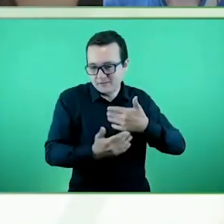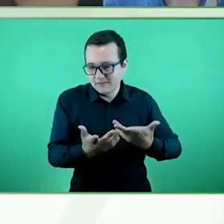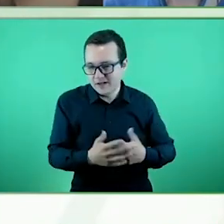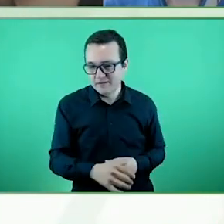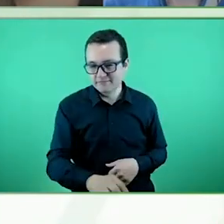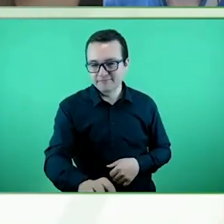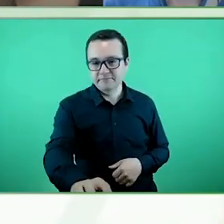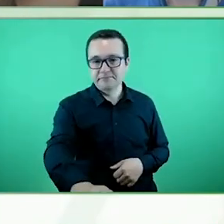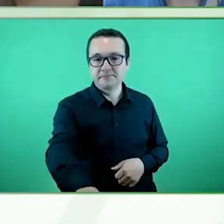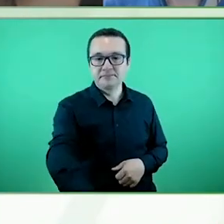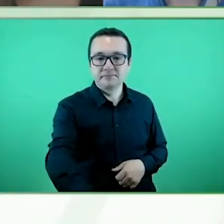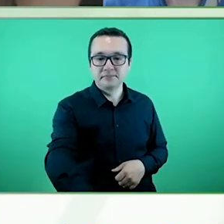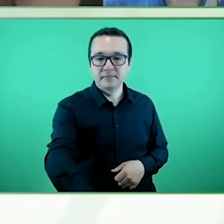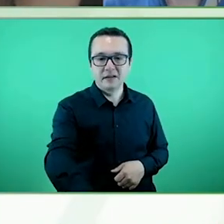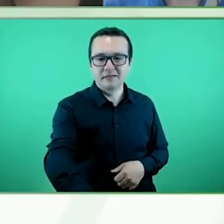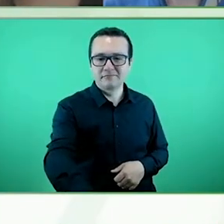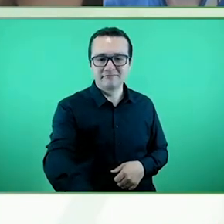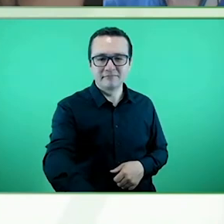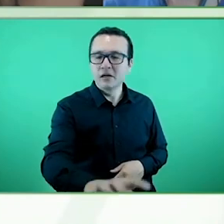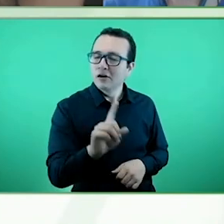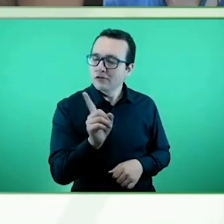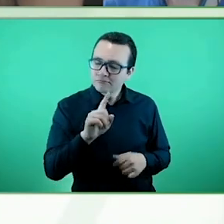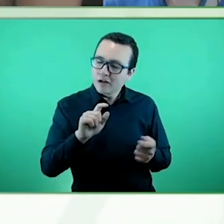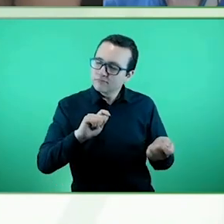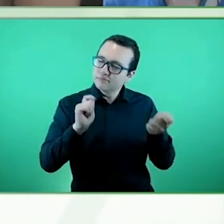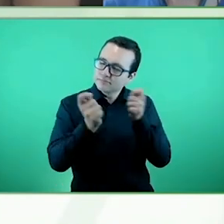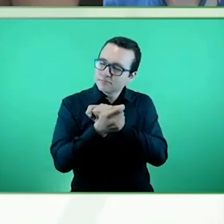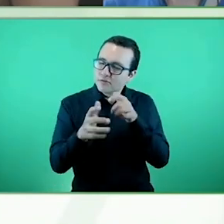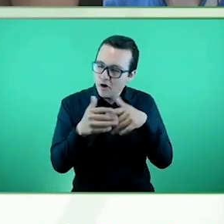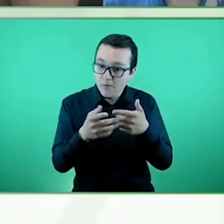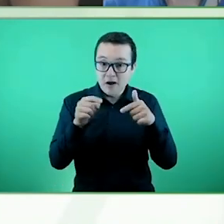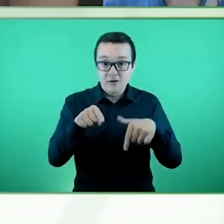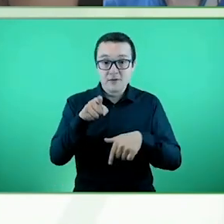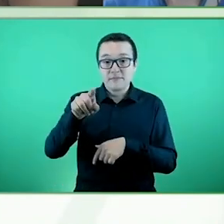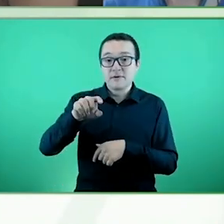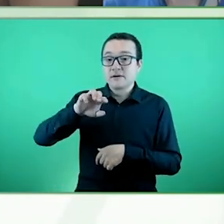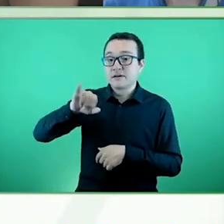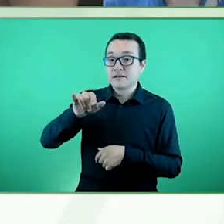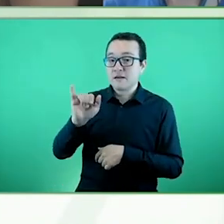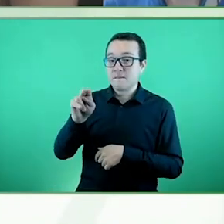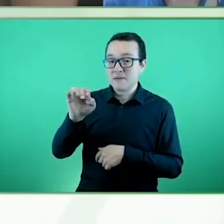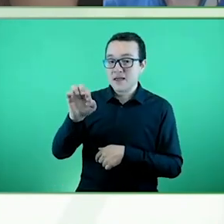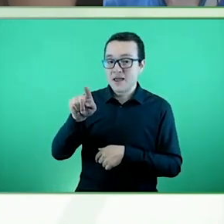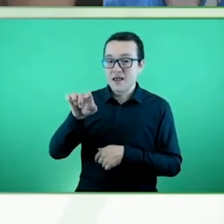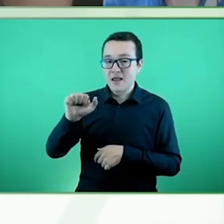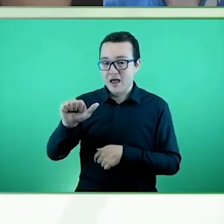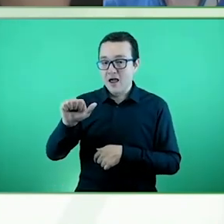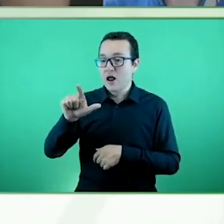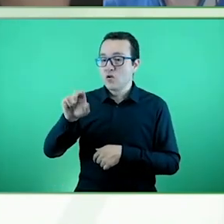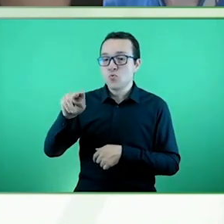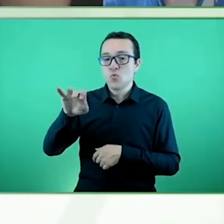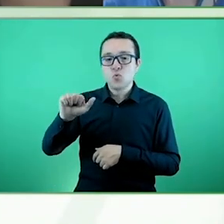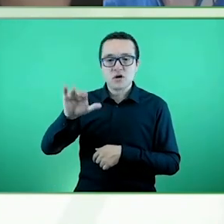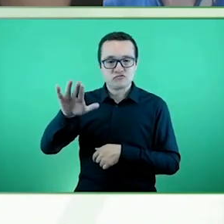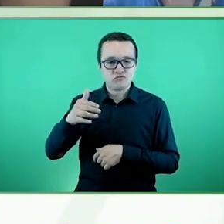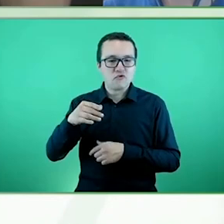Luna, de la Fundación Vida Independiente de Chile. Jimena